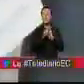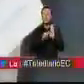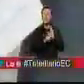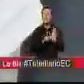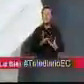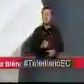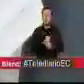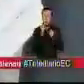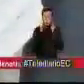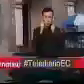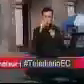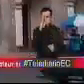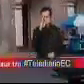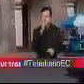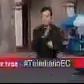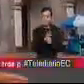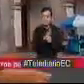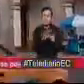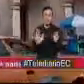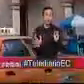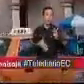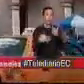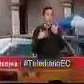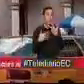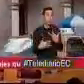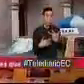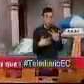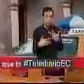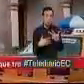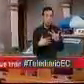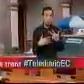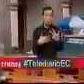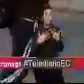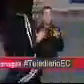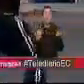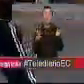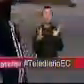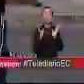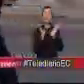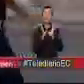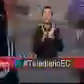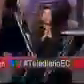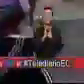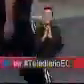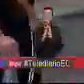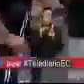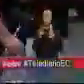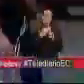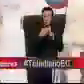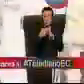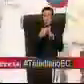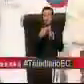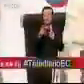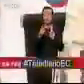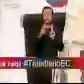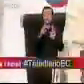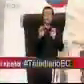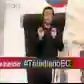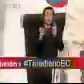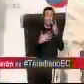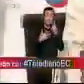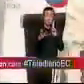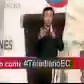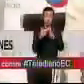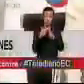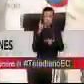de seguridad con miras al octavo censo de población y séptimo de vivienda previsto para noviembre de 2020. Una